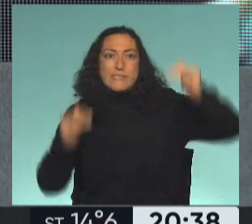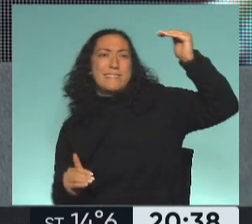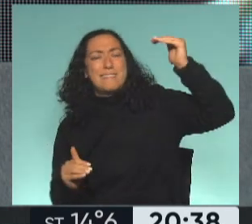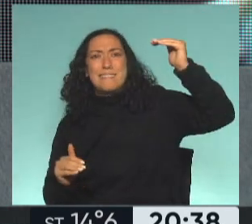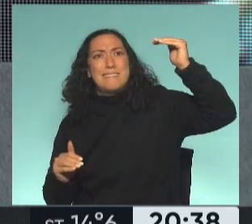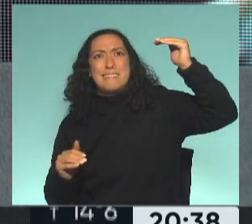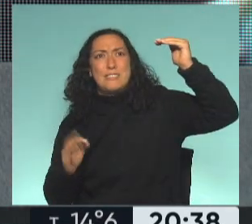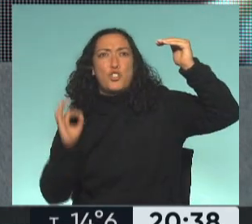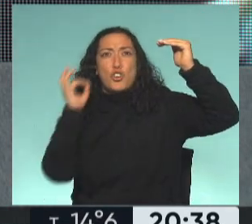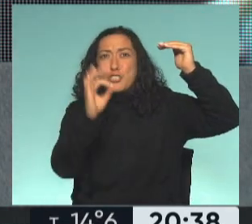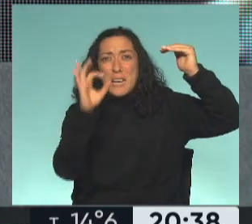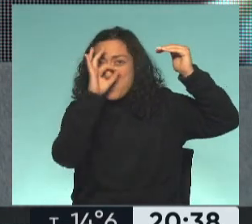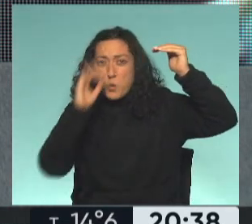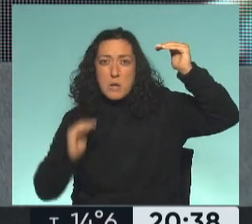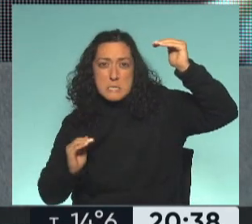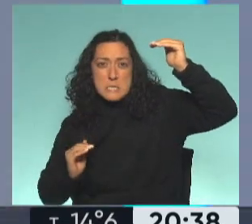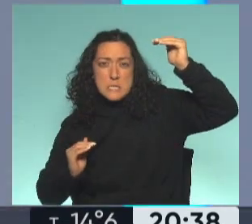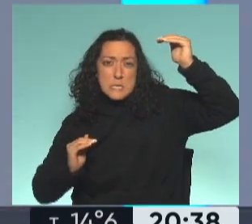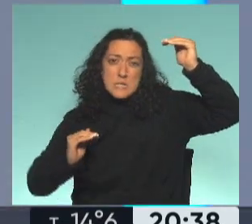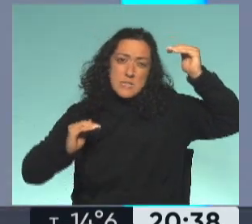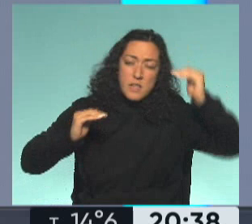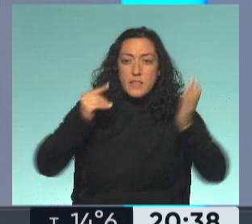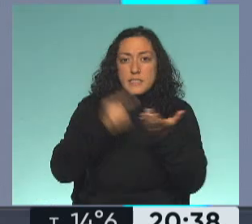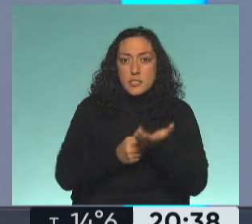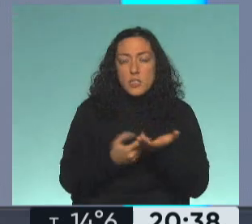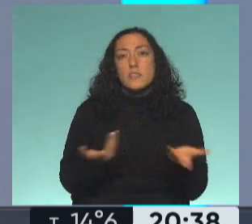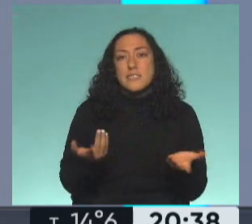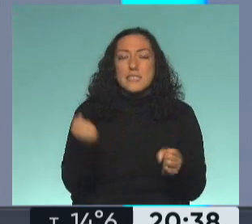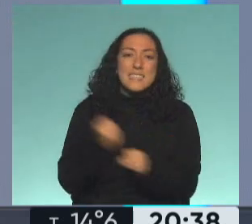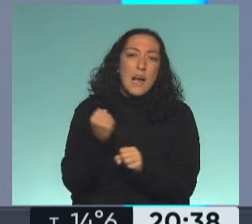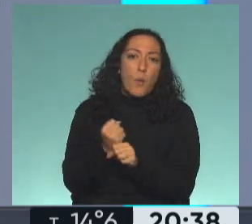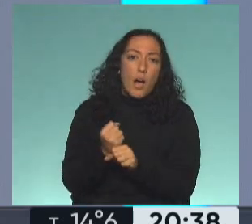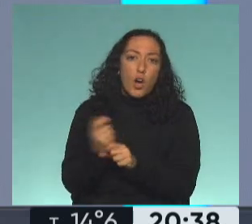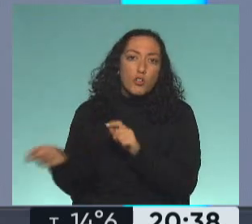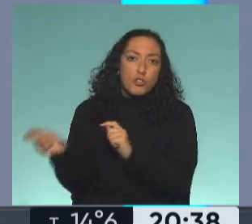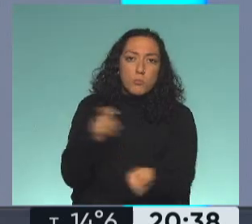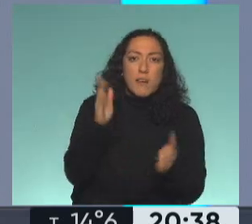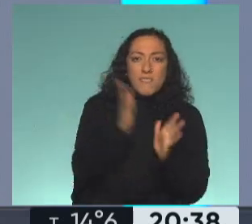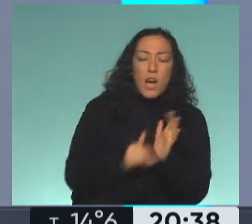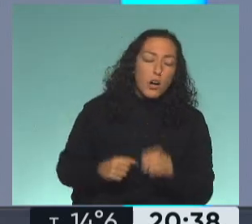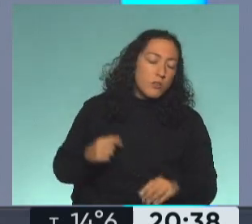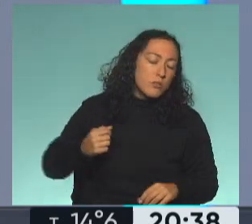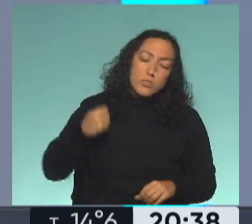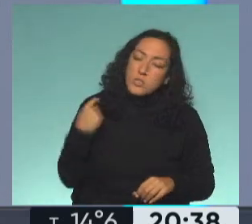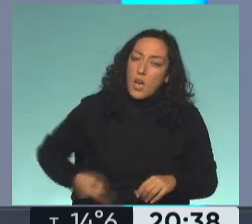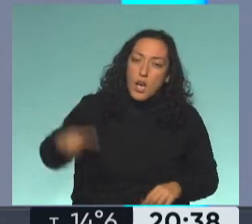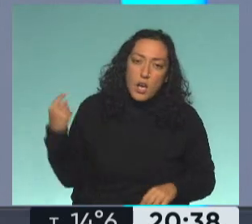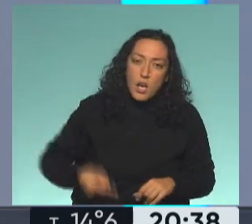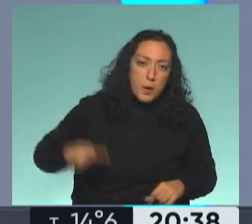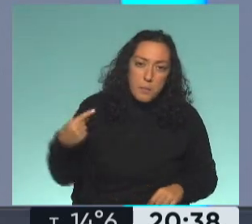maratón inflacionaria, ¿no? Mira, el trabajo para pasarlo a la formalidad es permanente, tanto desde el punto de vista de